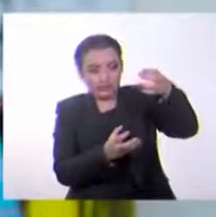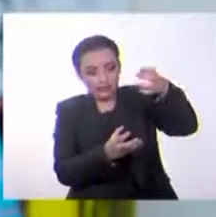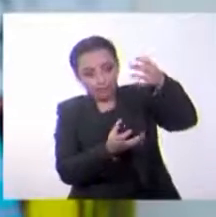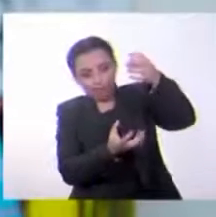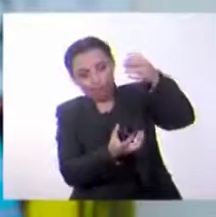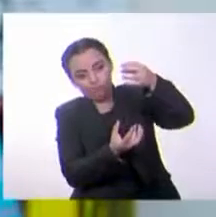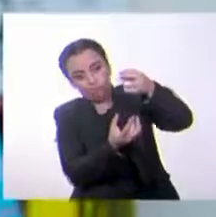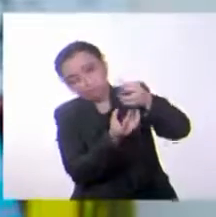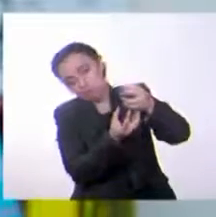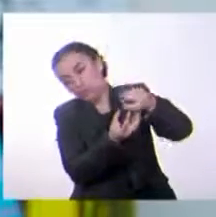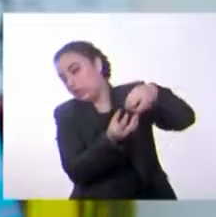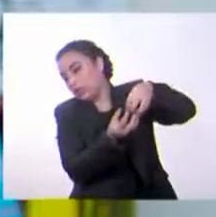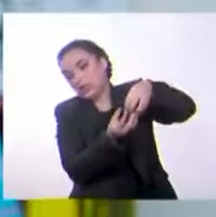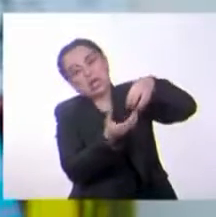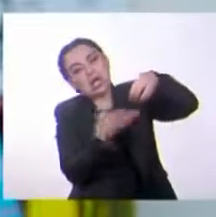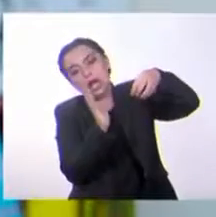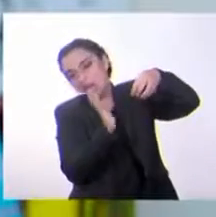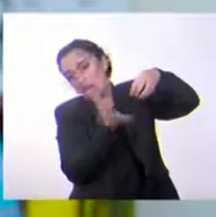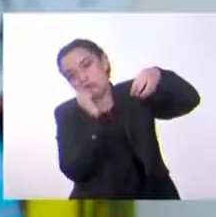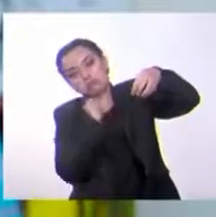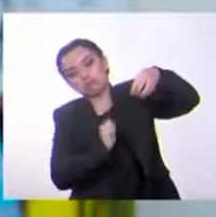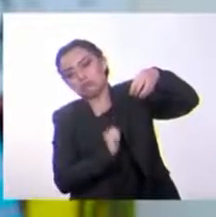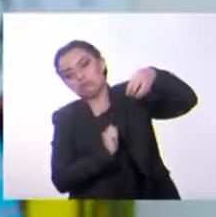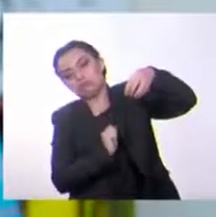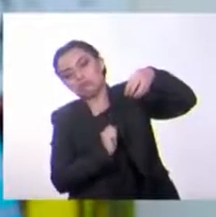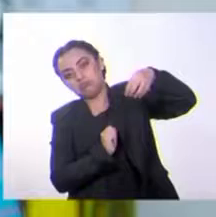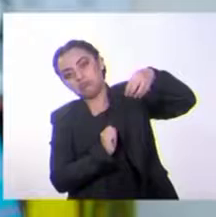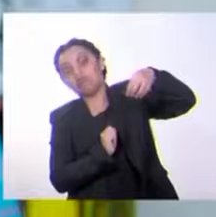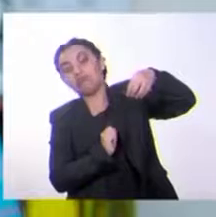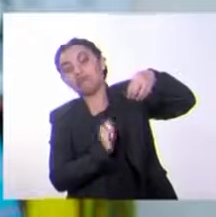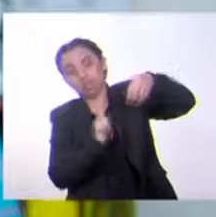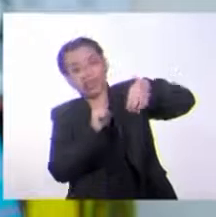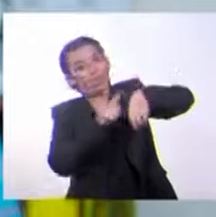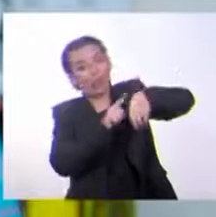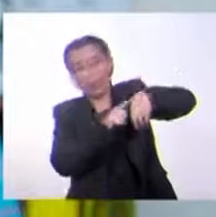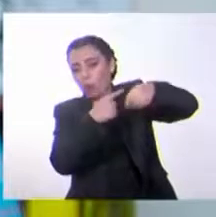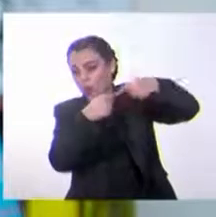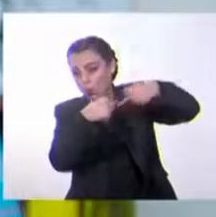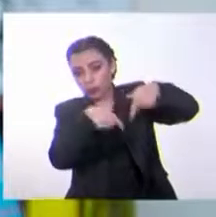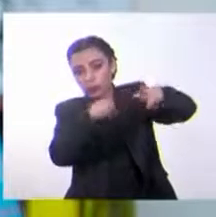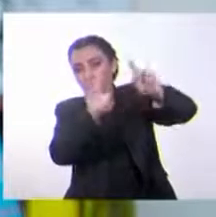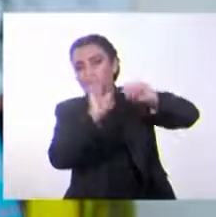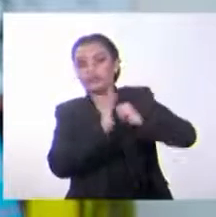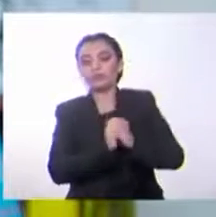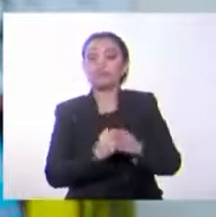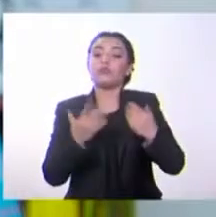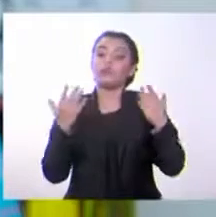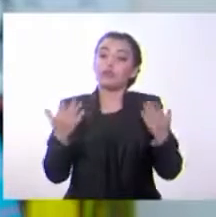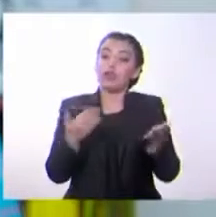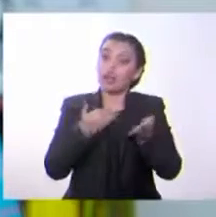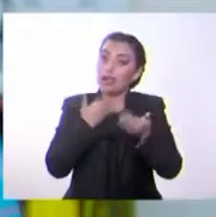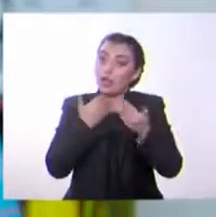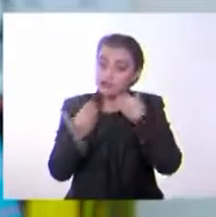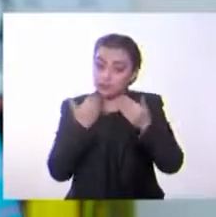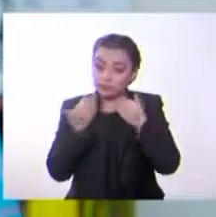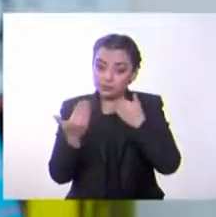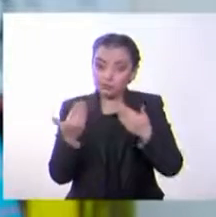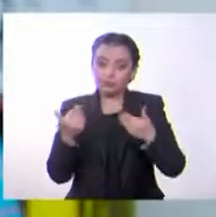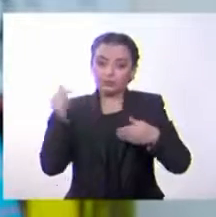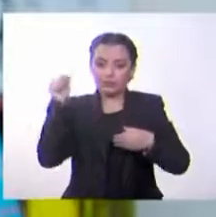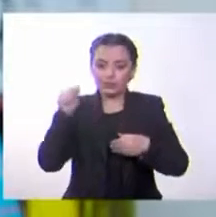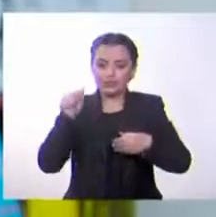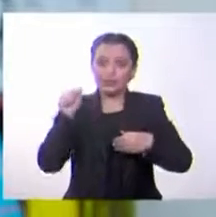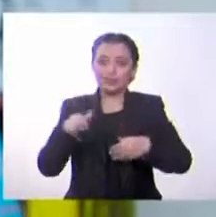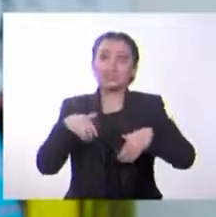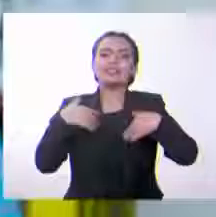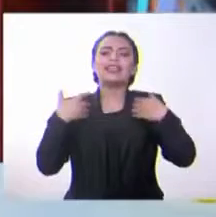manera durante mucho tiempo. Entonces, la primera explicación de este experimento tiene que ver